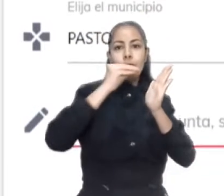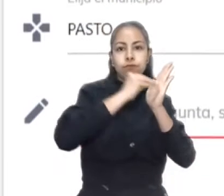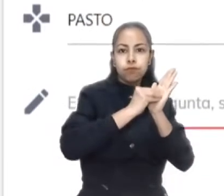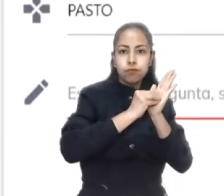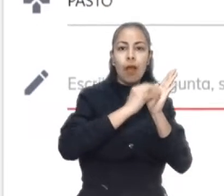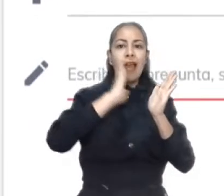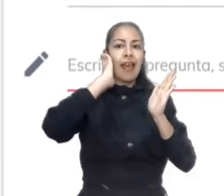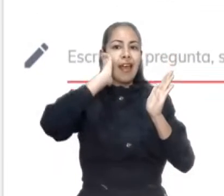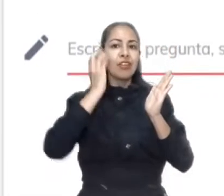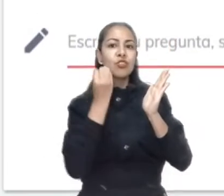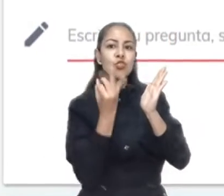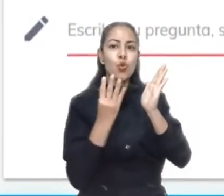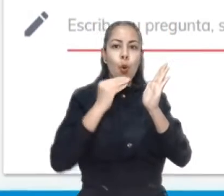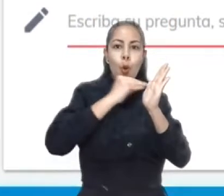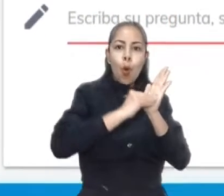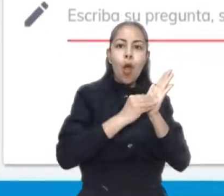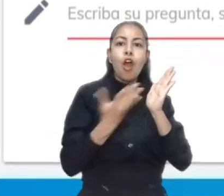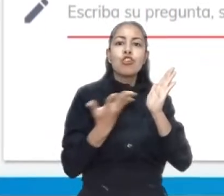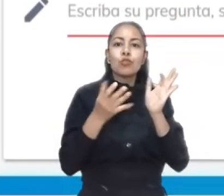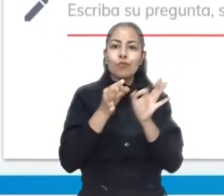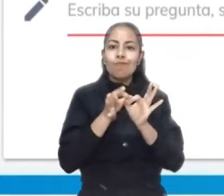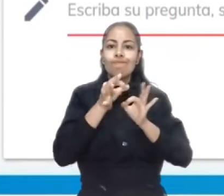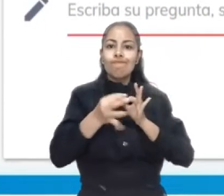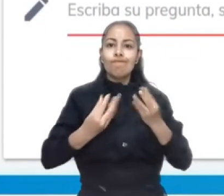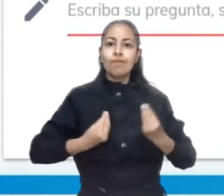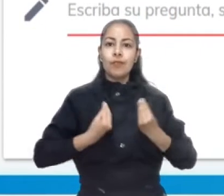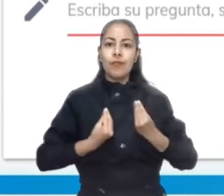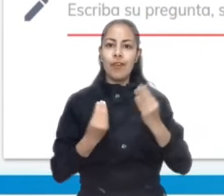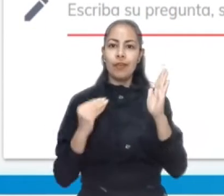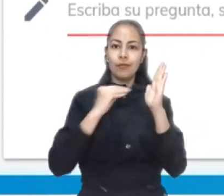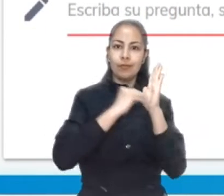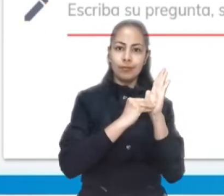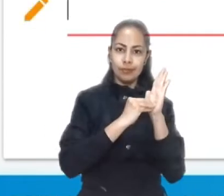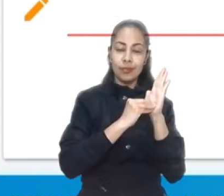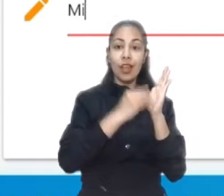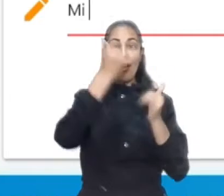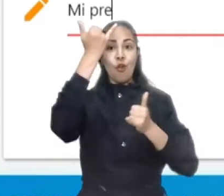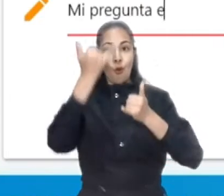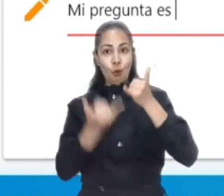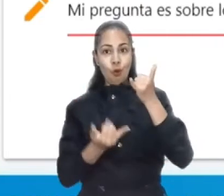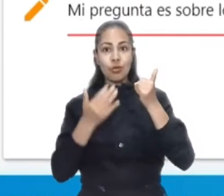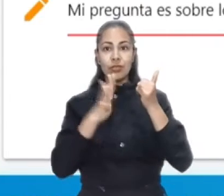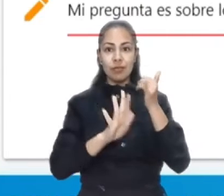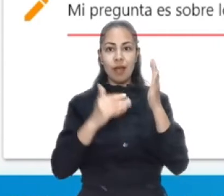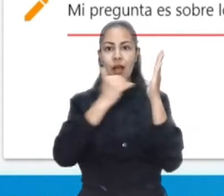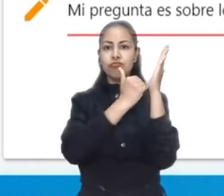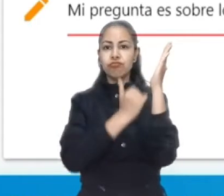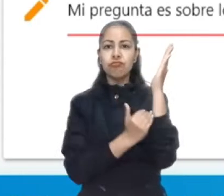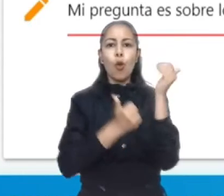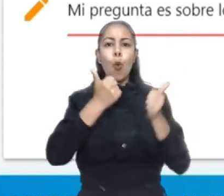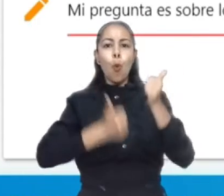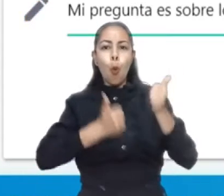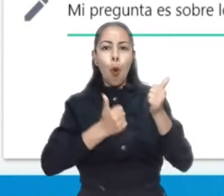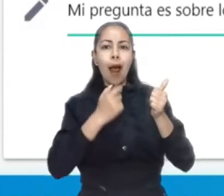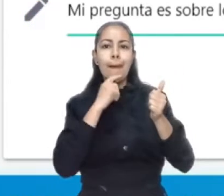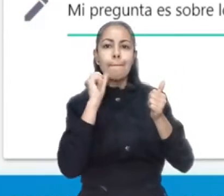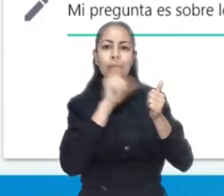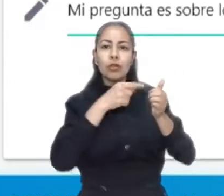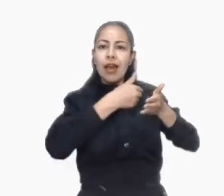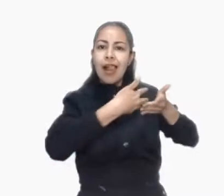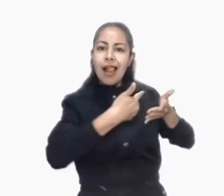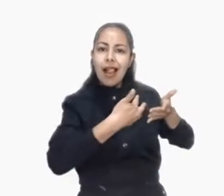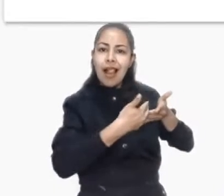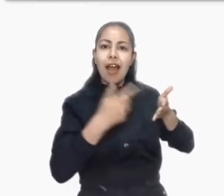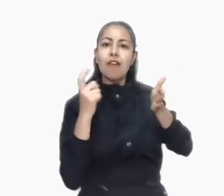identificación, su celular y el municipio en donde vive. Finalmente, realice su pregunta y dé clic